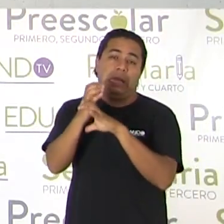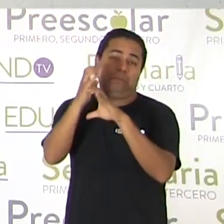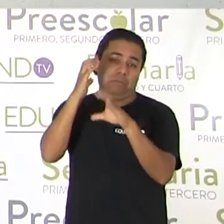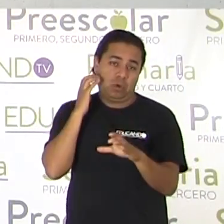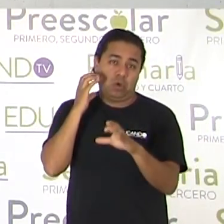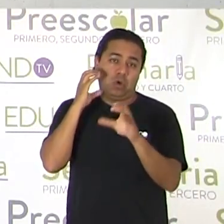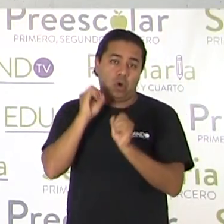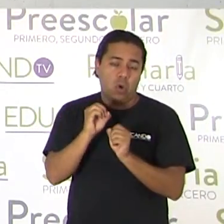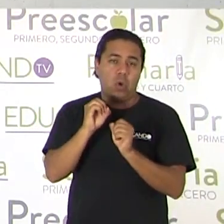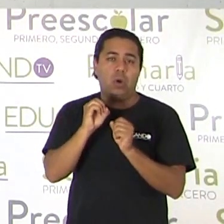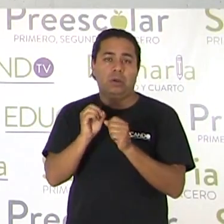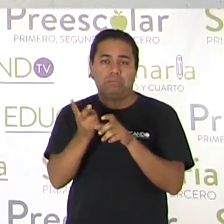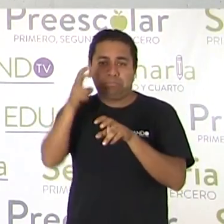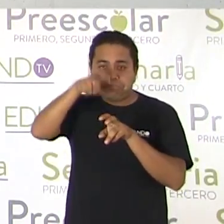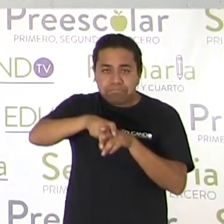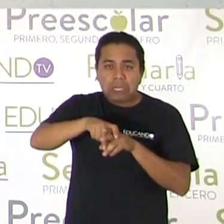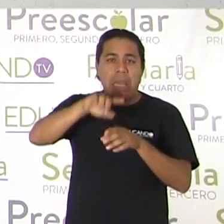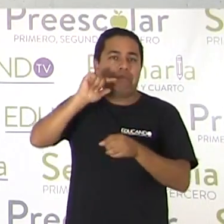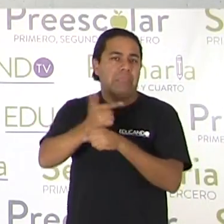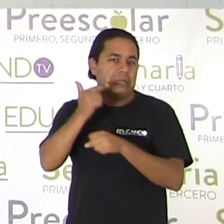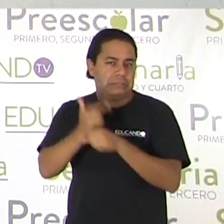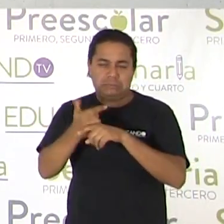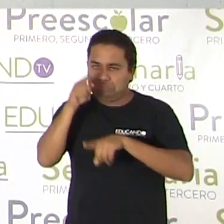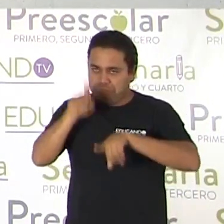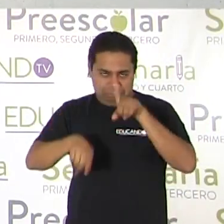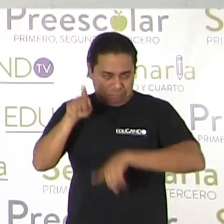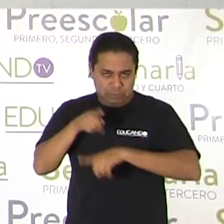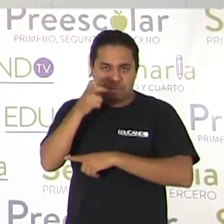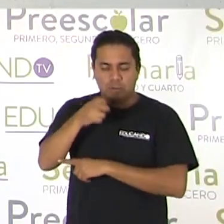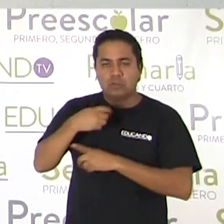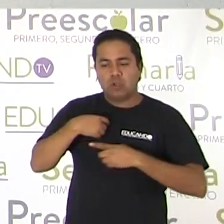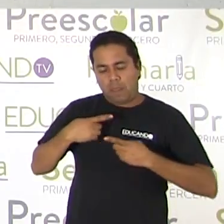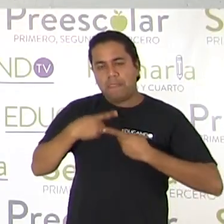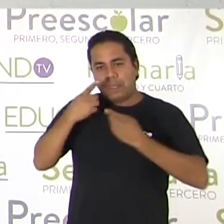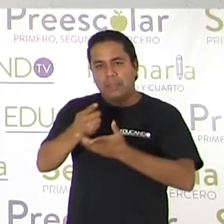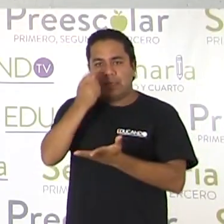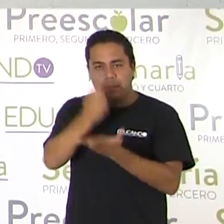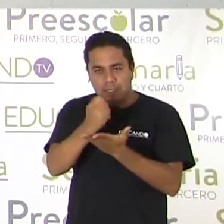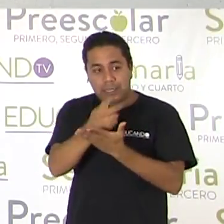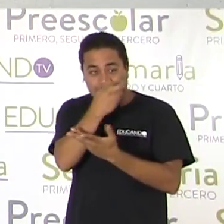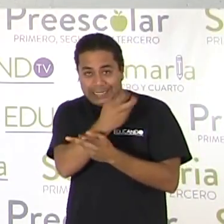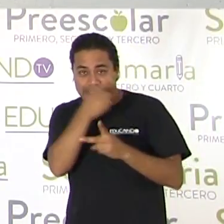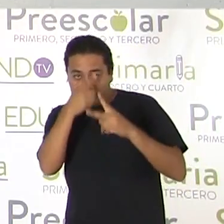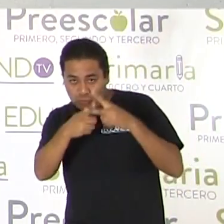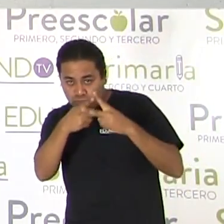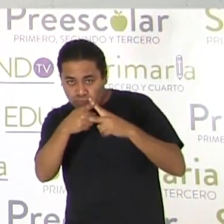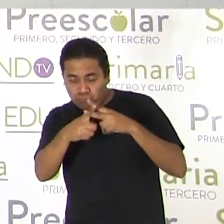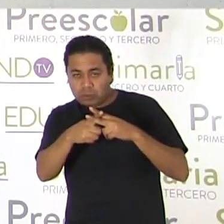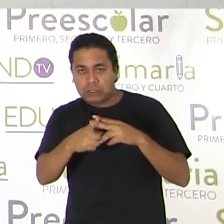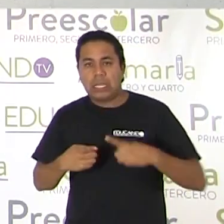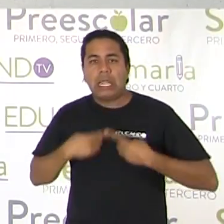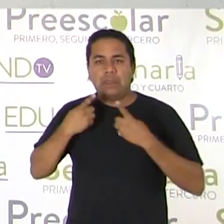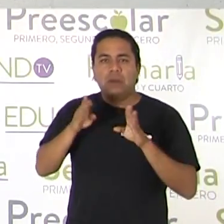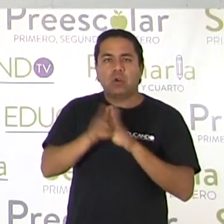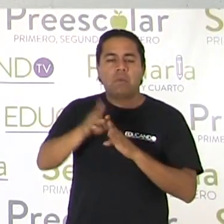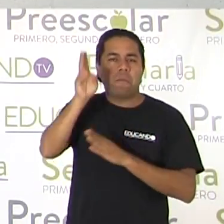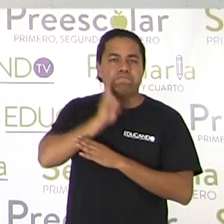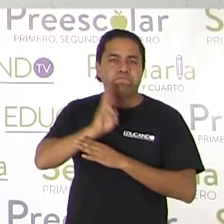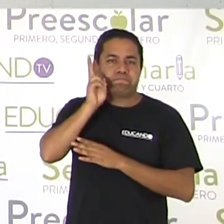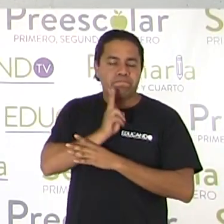si el viaje es en taxi. Y para eso se nos quedó de tarea este desafío de calcular, estimar en este